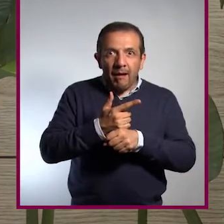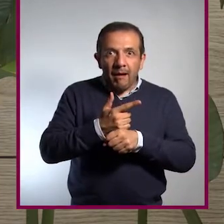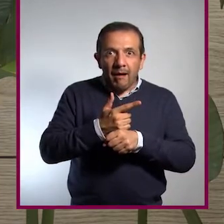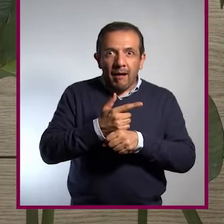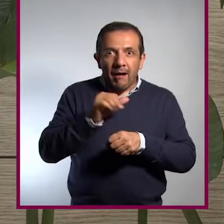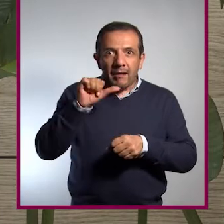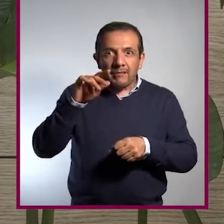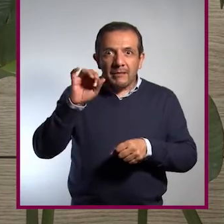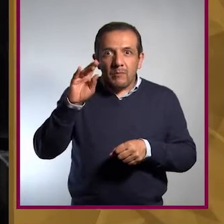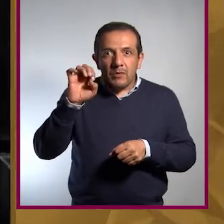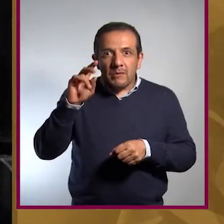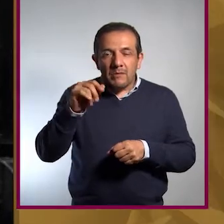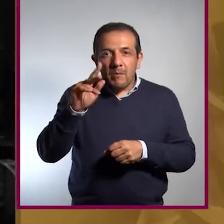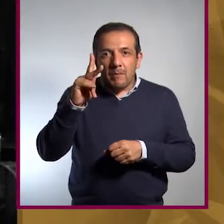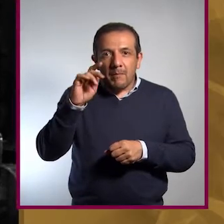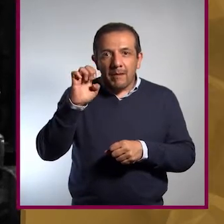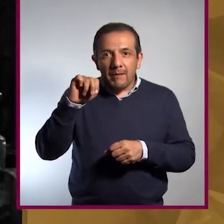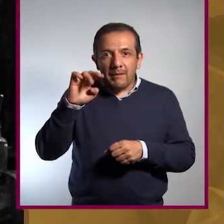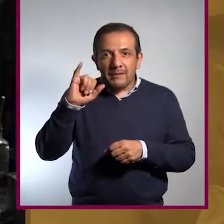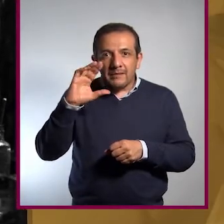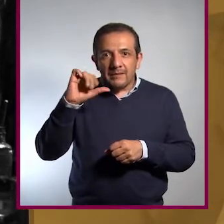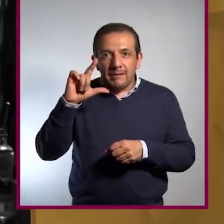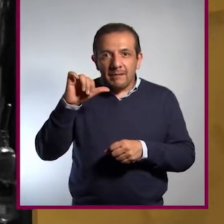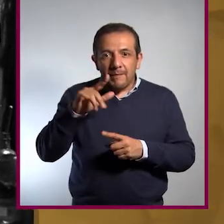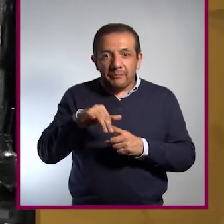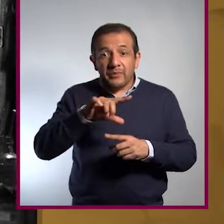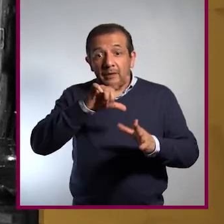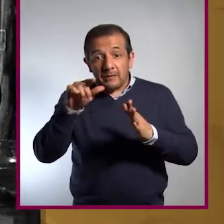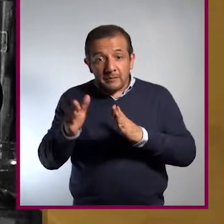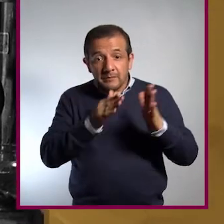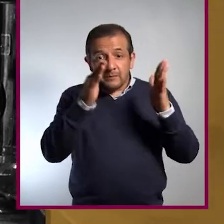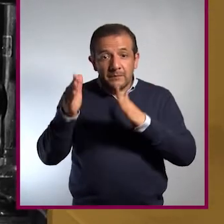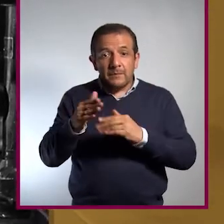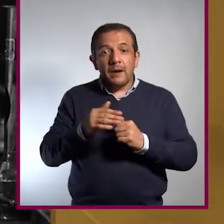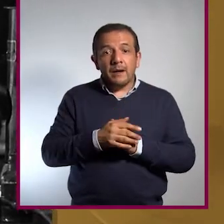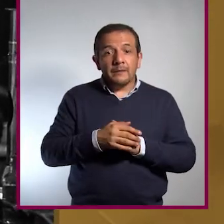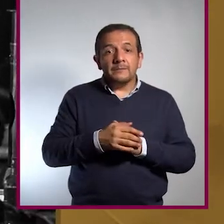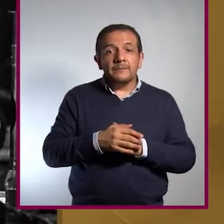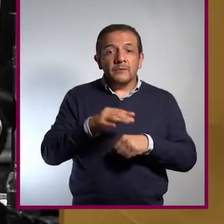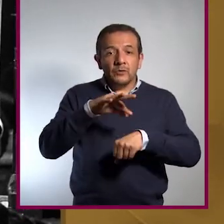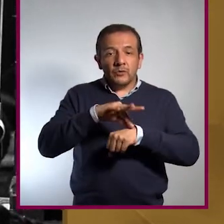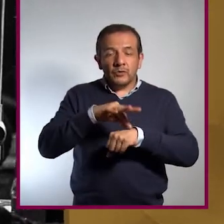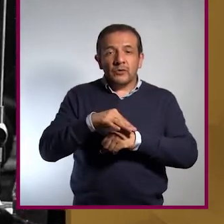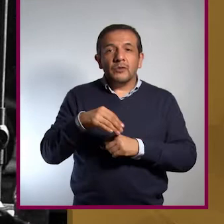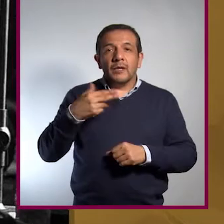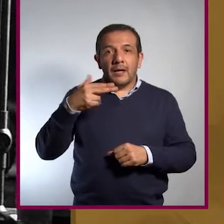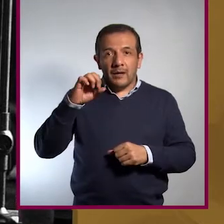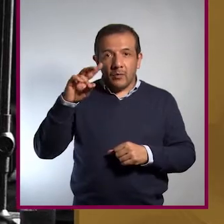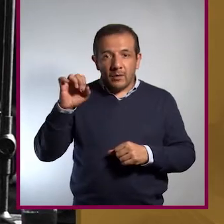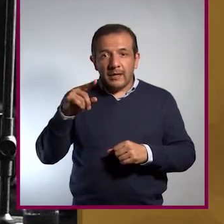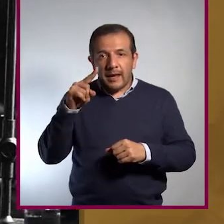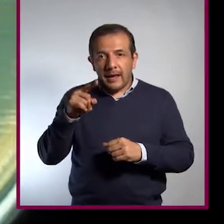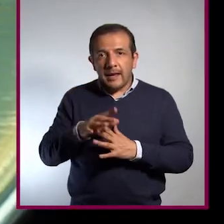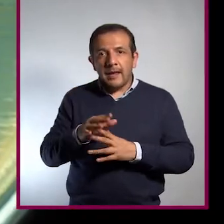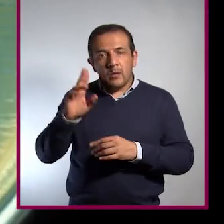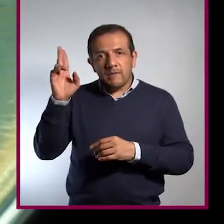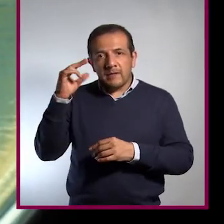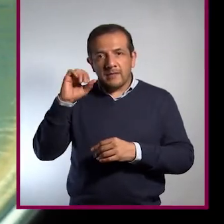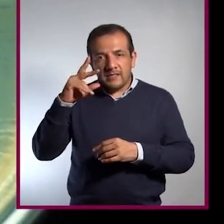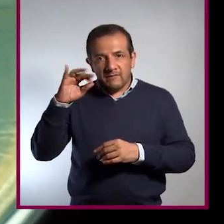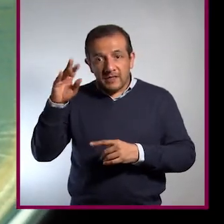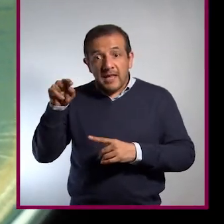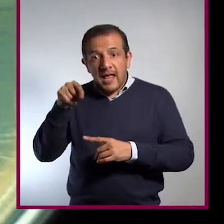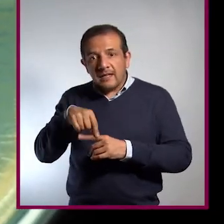antibiótico, la penicilina. Fue el doctor Howard Florey, profesor de patología de la Universidad de Sheffield, quien